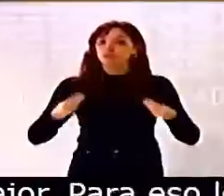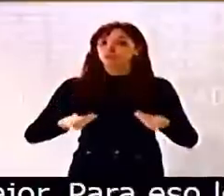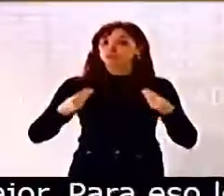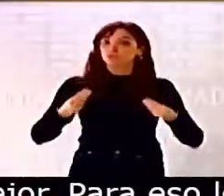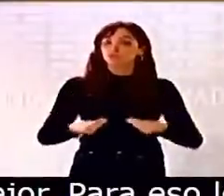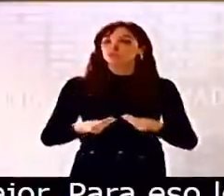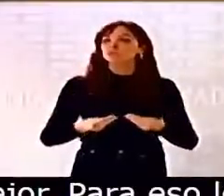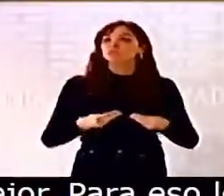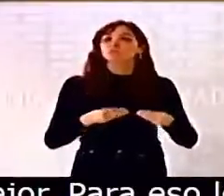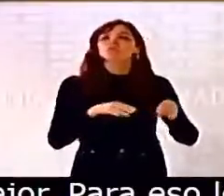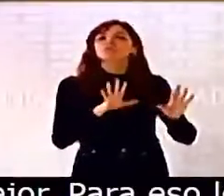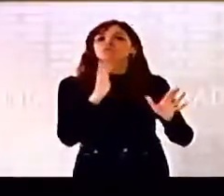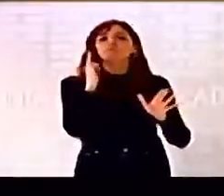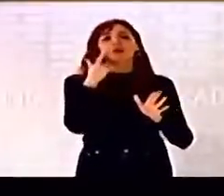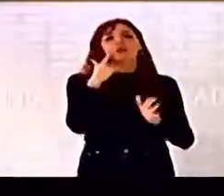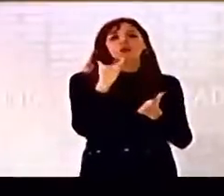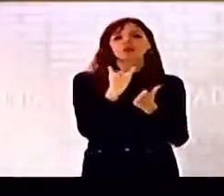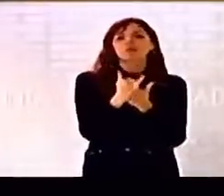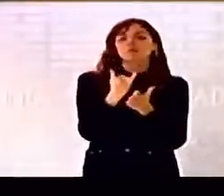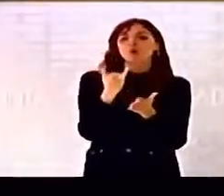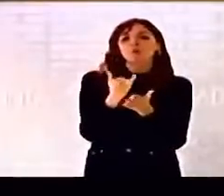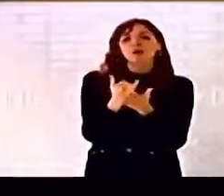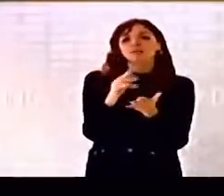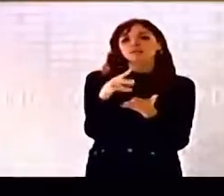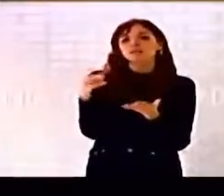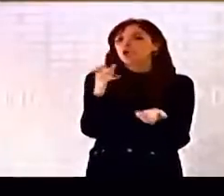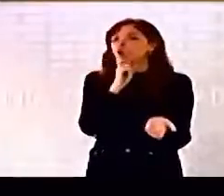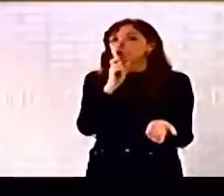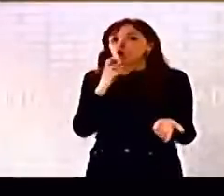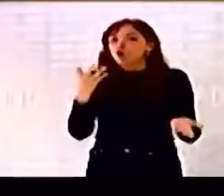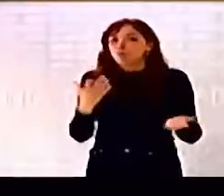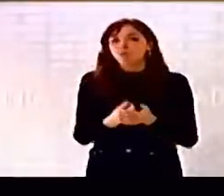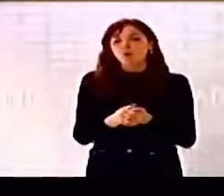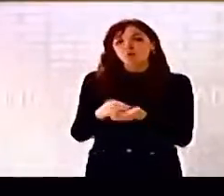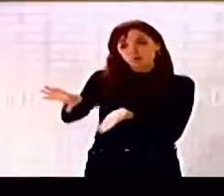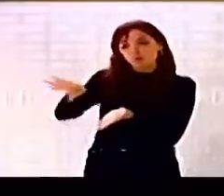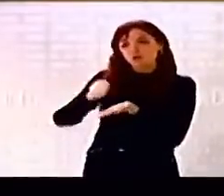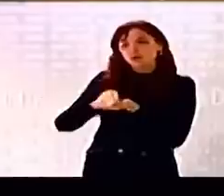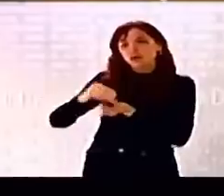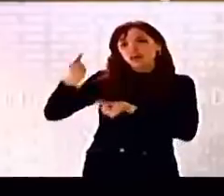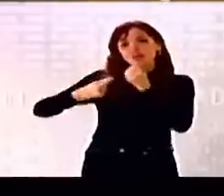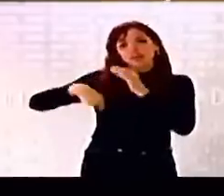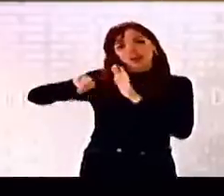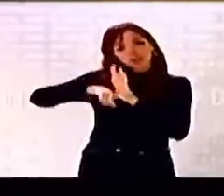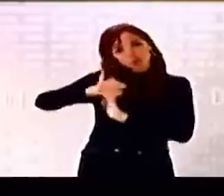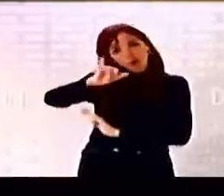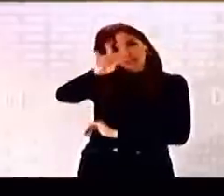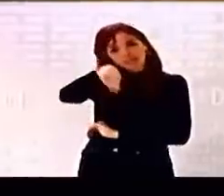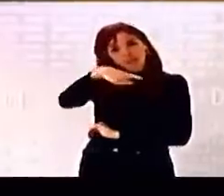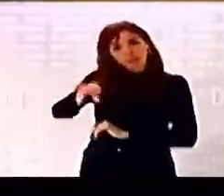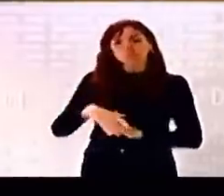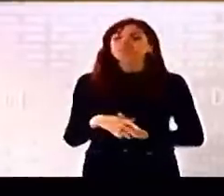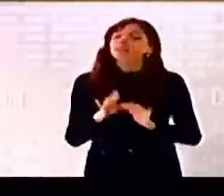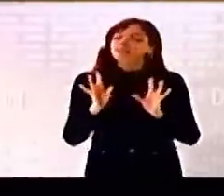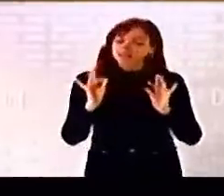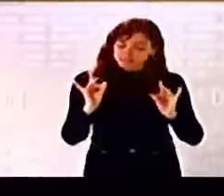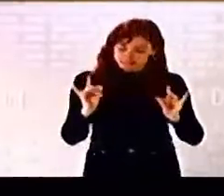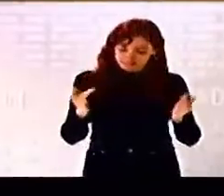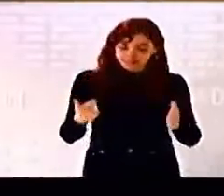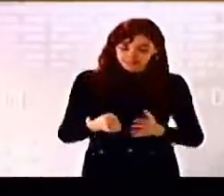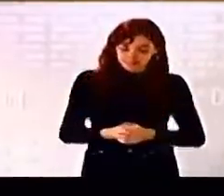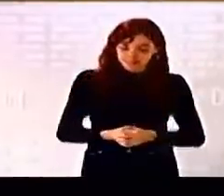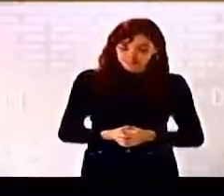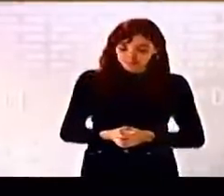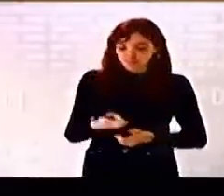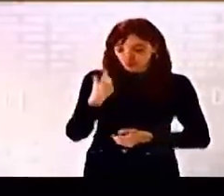De esas pruebas. ¿Perdón? ¿Y hay datos de esas pruebas? Sí, la que se hicieron ayer.